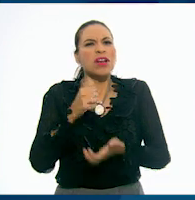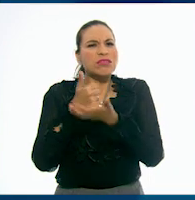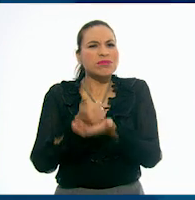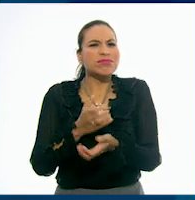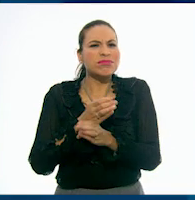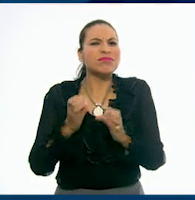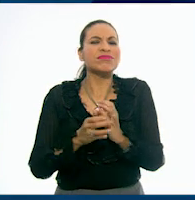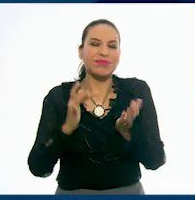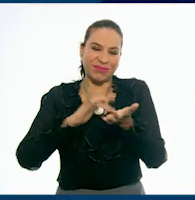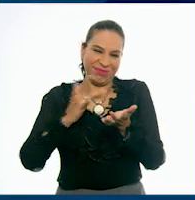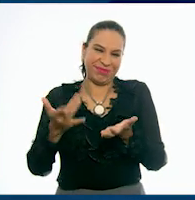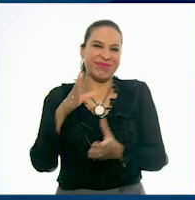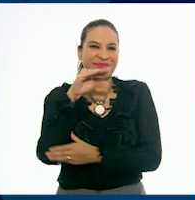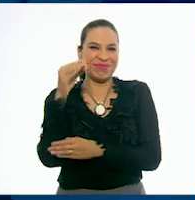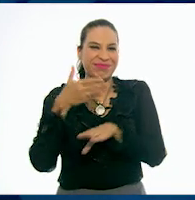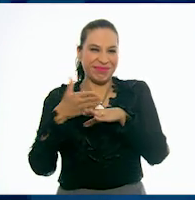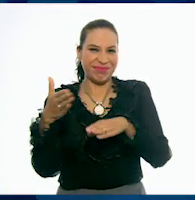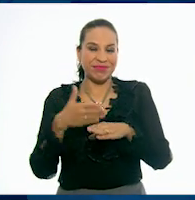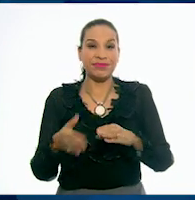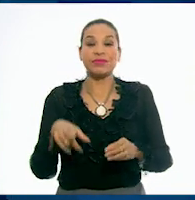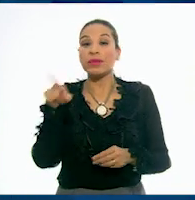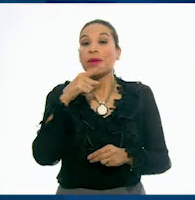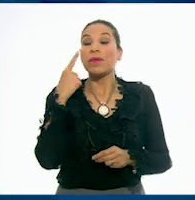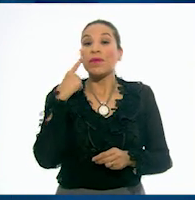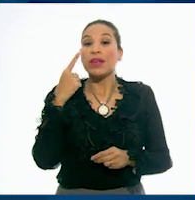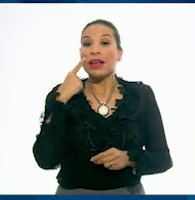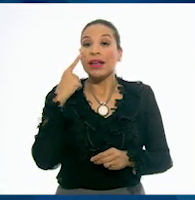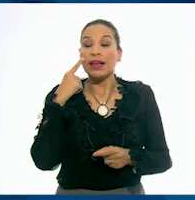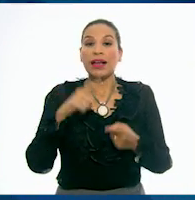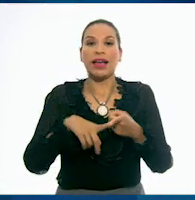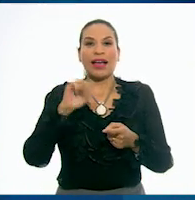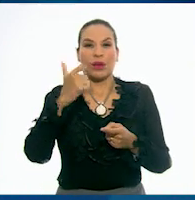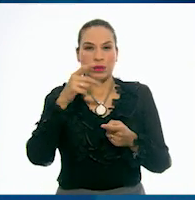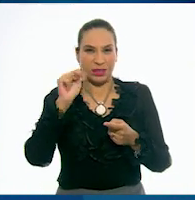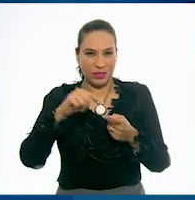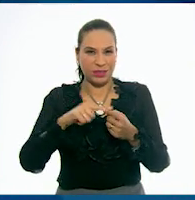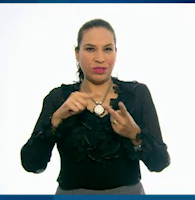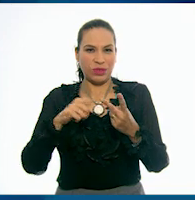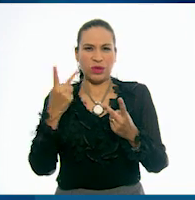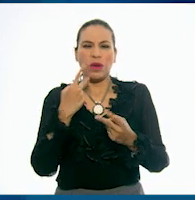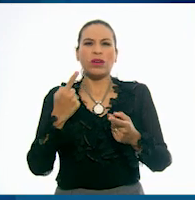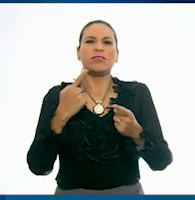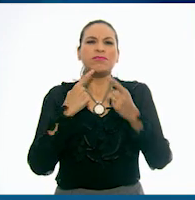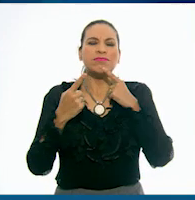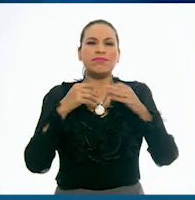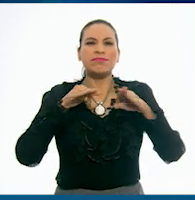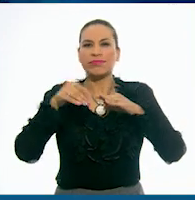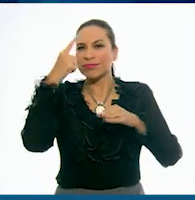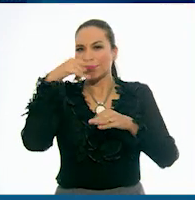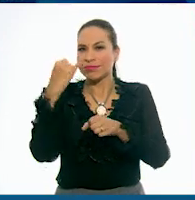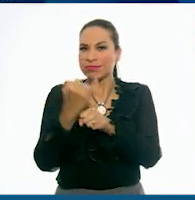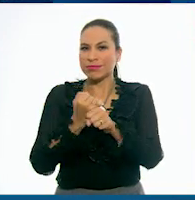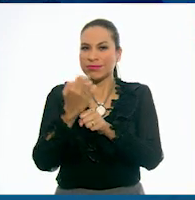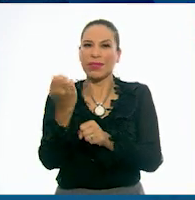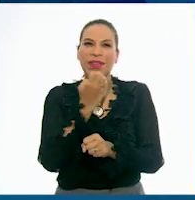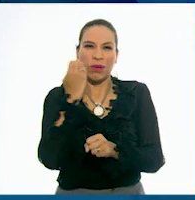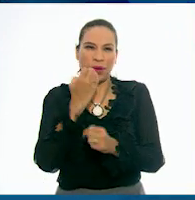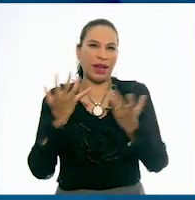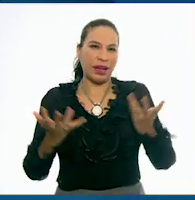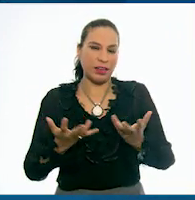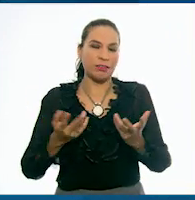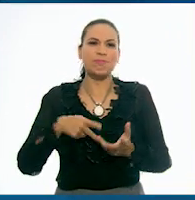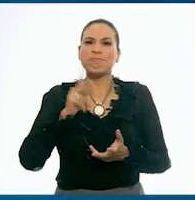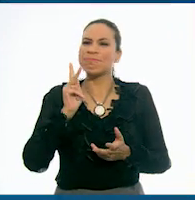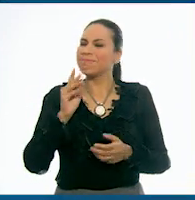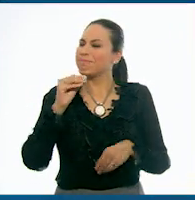ayudar? Gracias, don Leopoldo. Fíjese que Agustín y yo estamos haciendo un trabajo de investigación para la escuela, pero